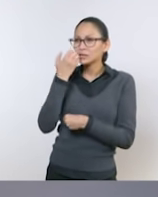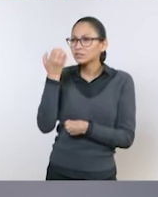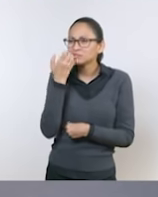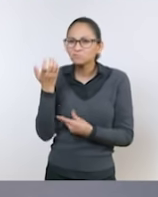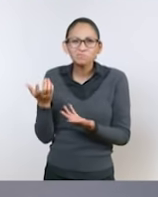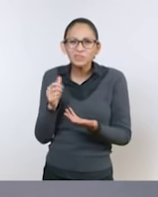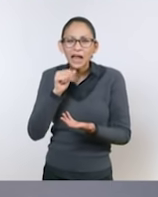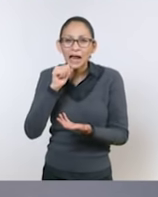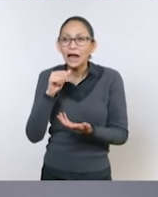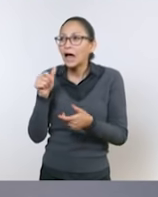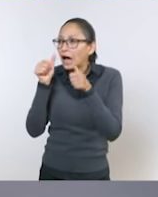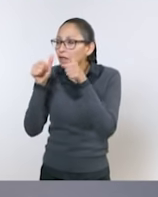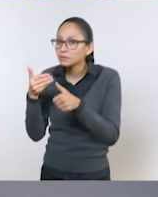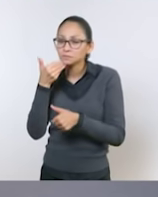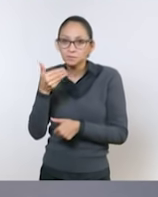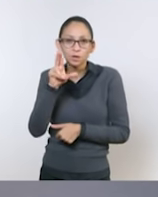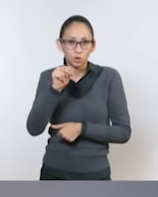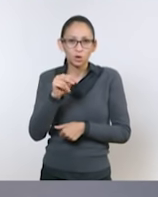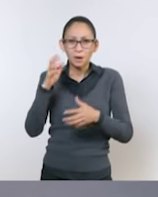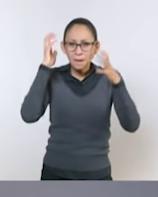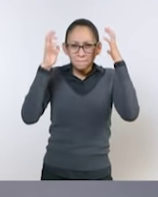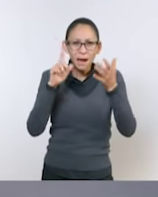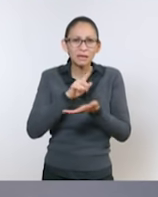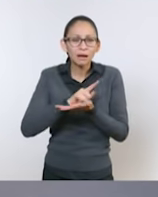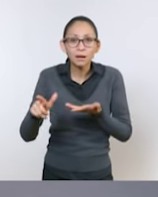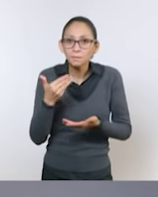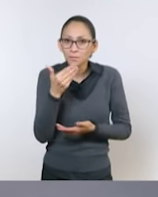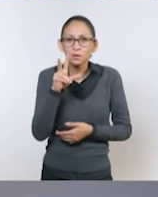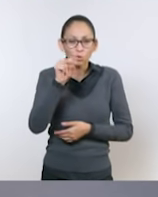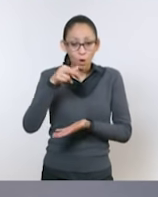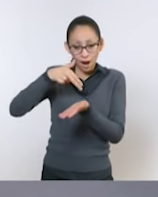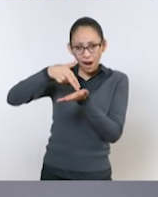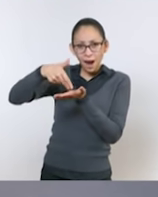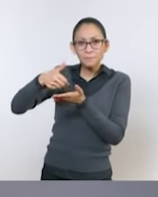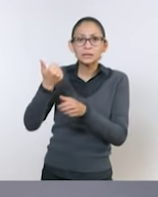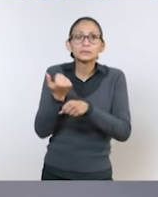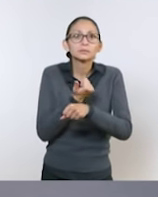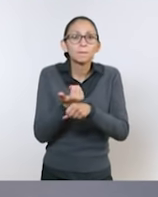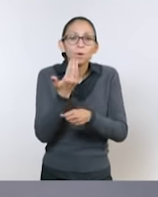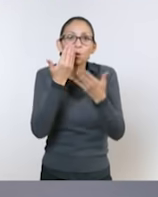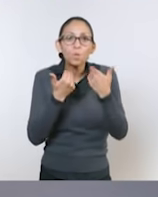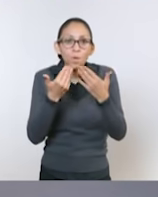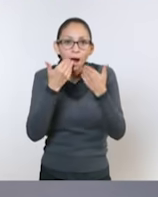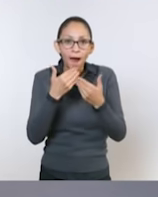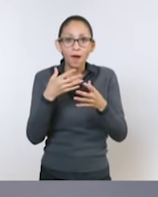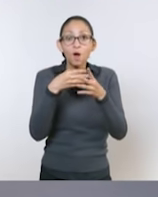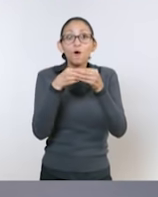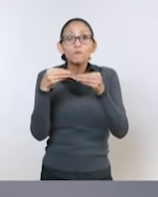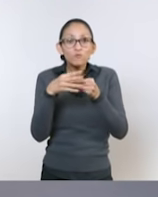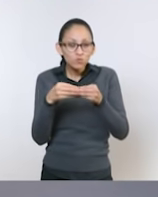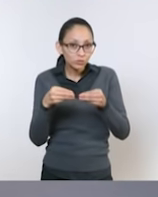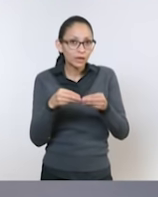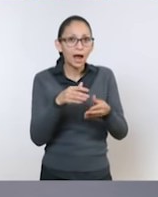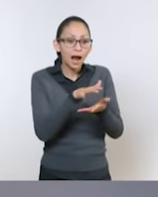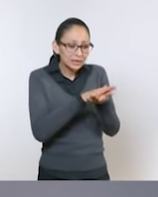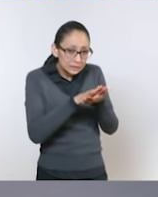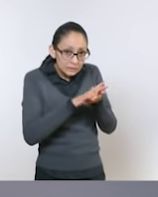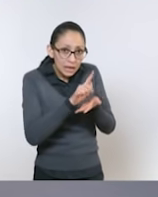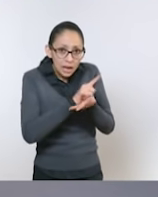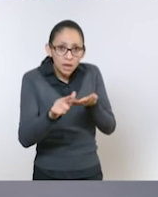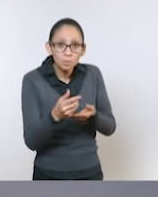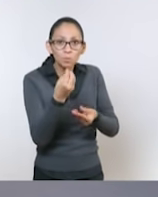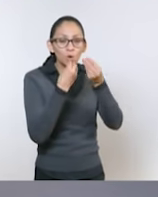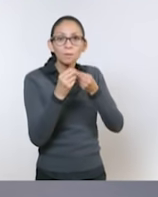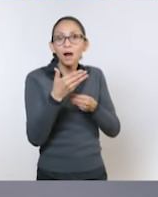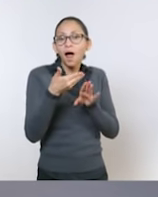en la escuela, casi nunca se bañaba. Caminaba sin zapatos. Nunca lavaba las frutas